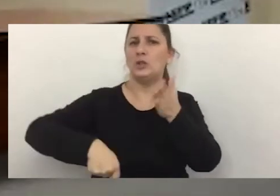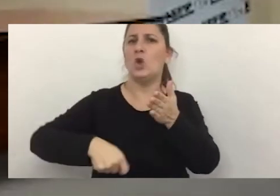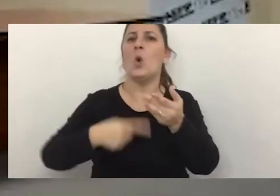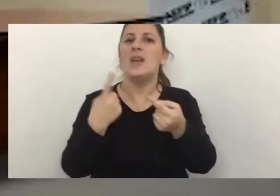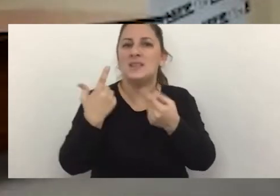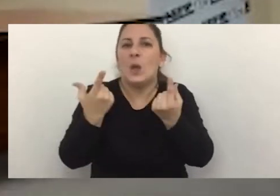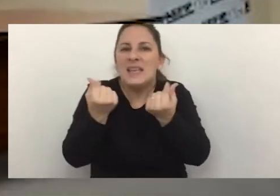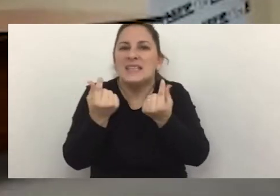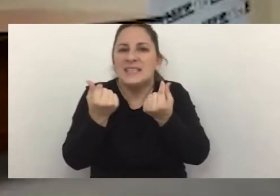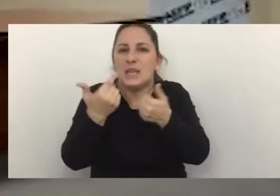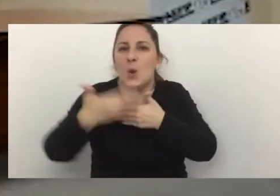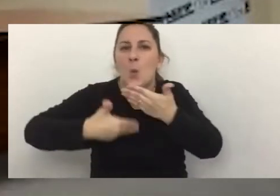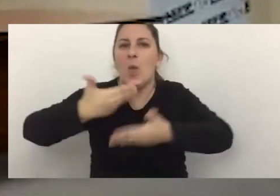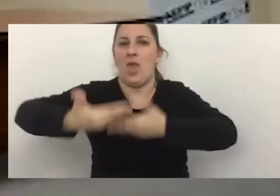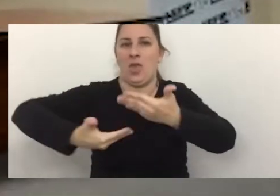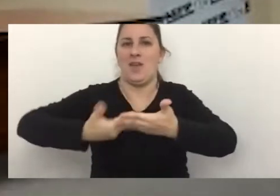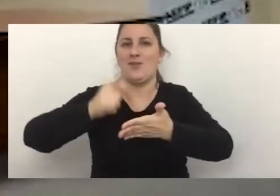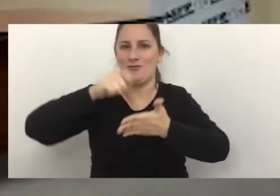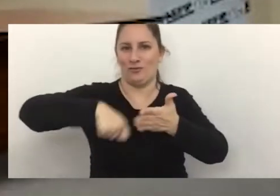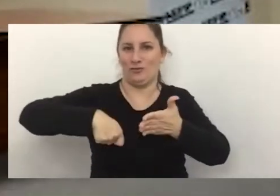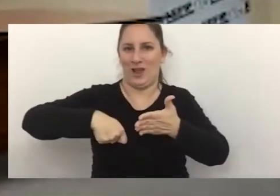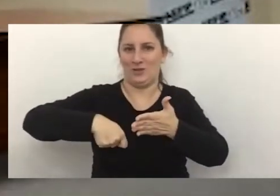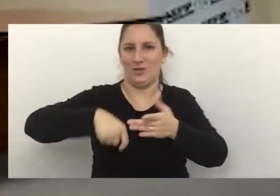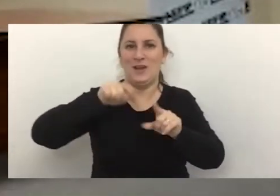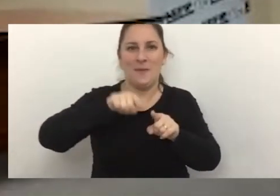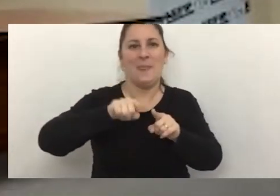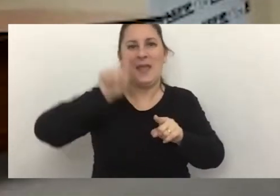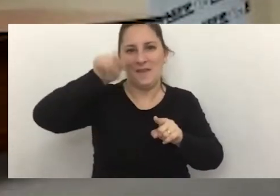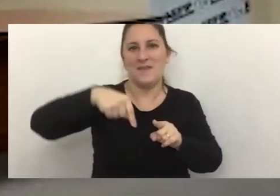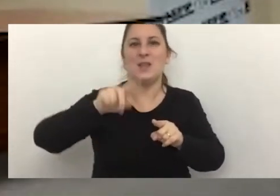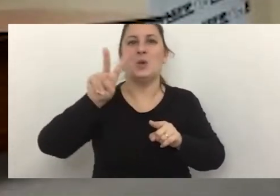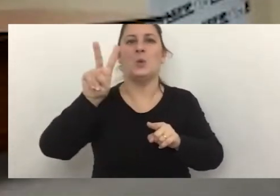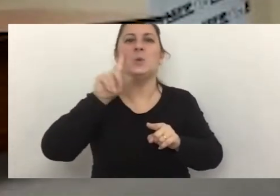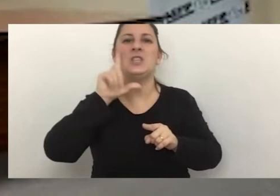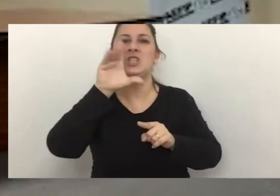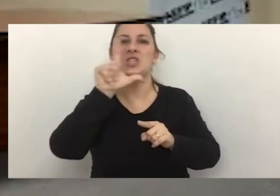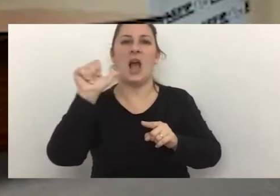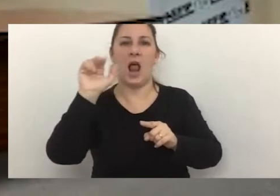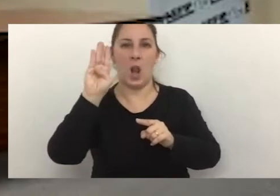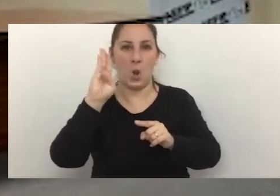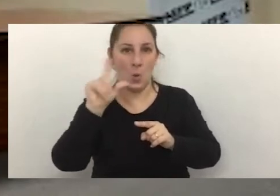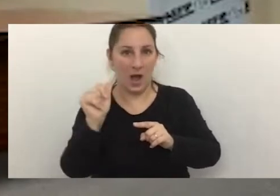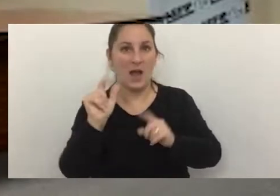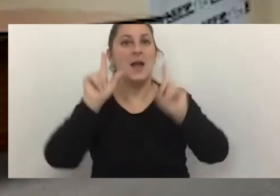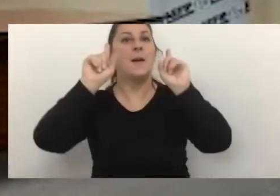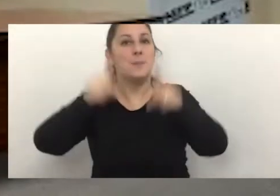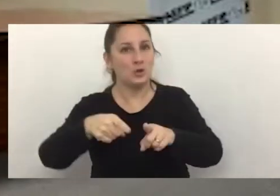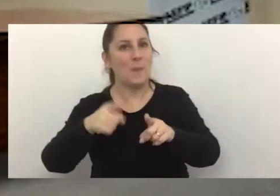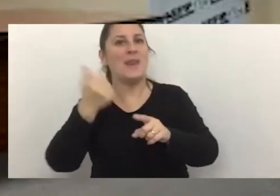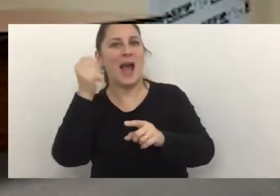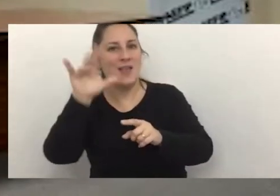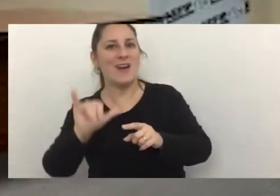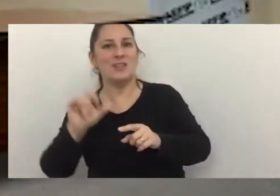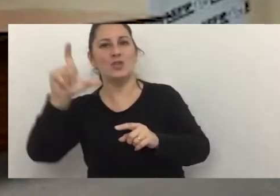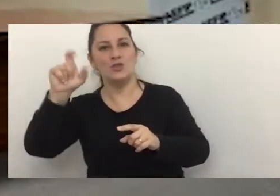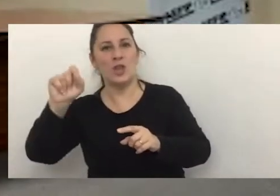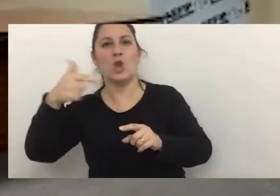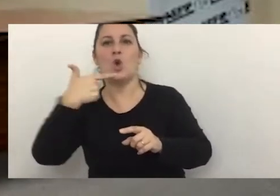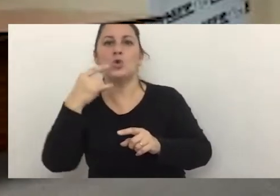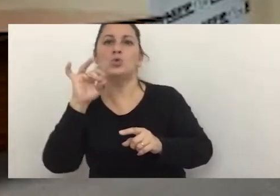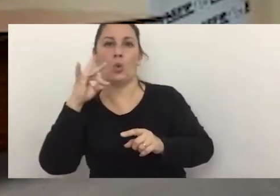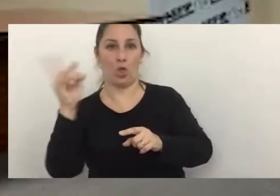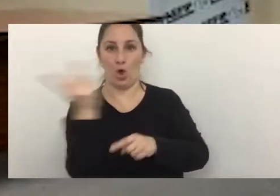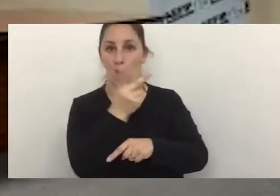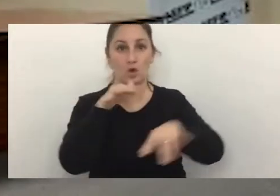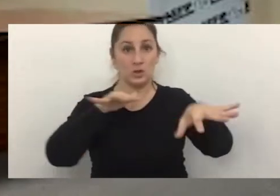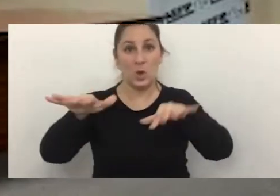lo que genera este caso Villalba, pero también Álvarez con Cencosud. Porque ahí la Corte